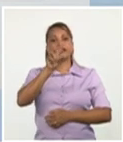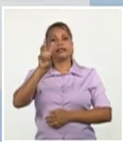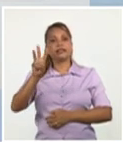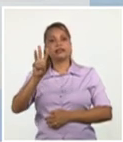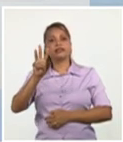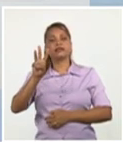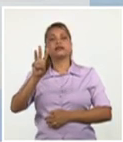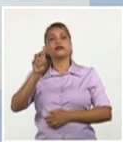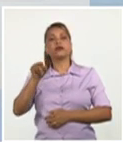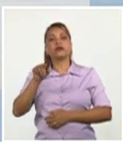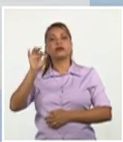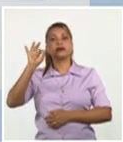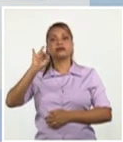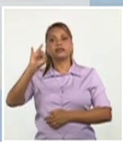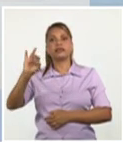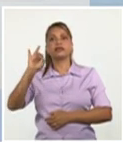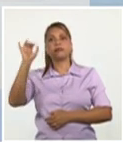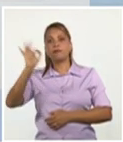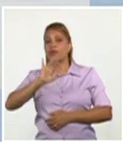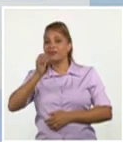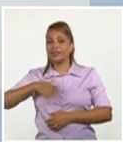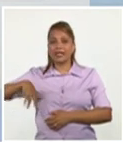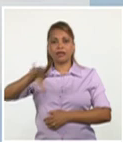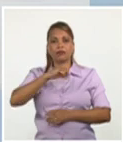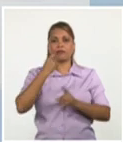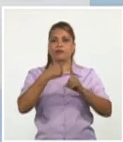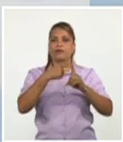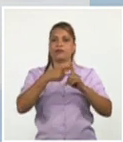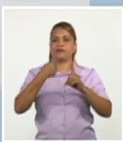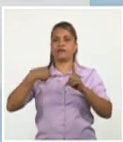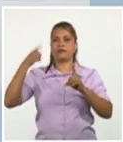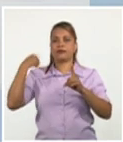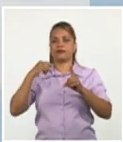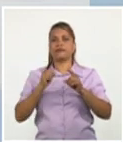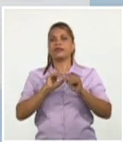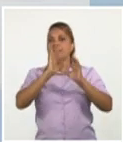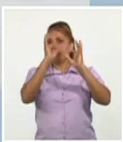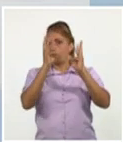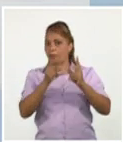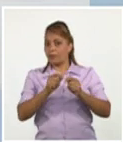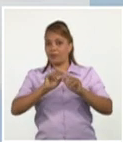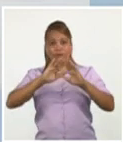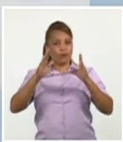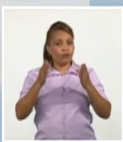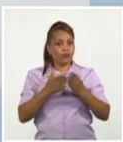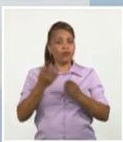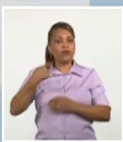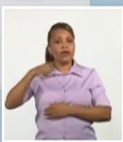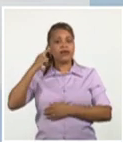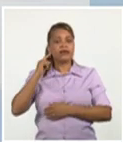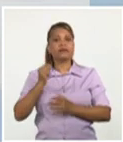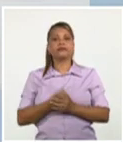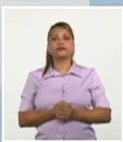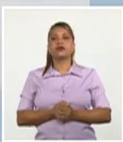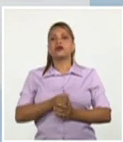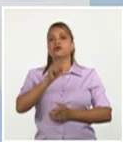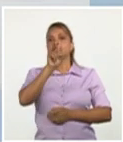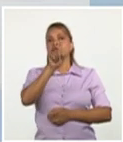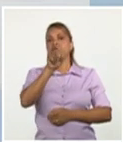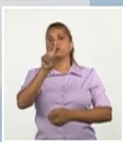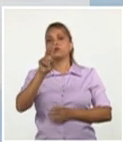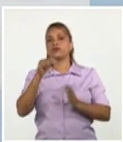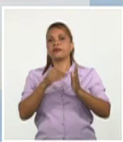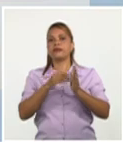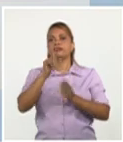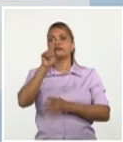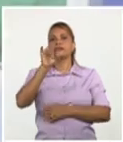13,7% de todos los diagnosticados ayer. Y ya con estos diagnósticos de ayer, se acumulan 12.066